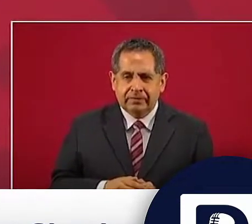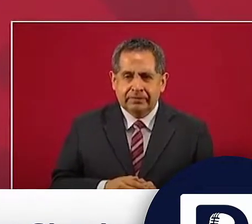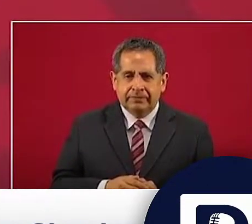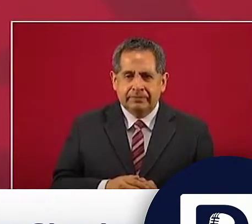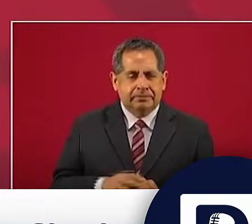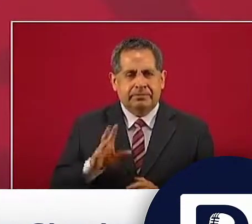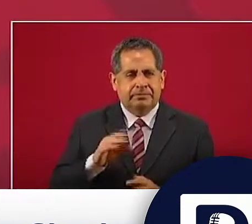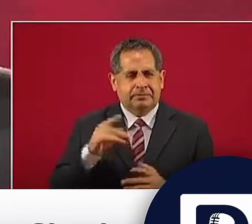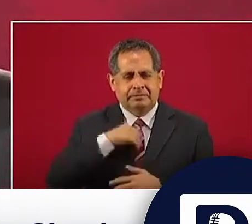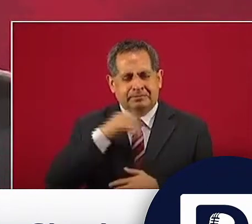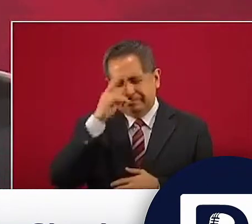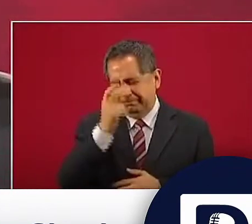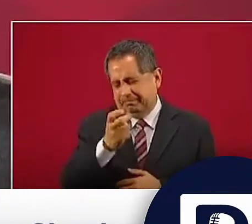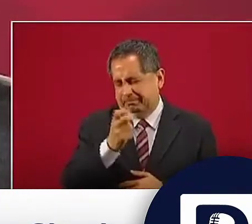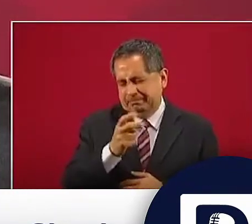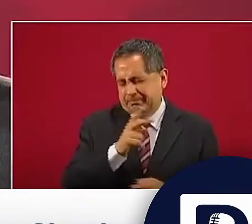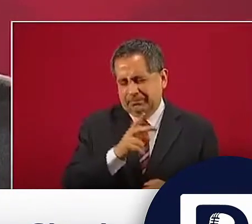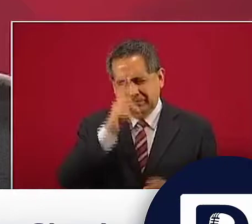correcto